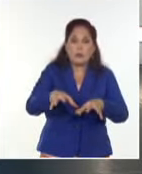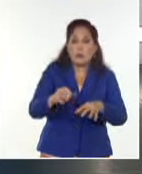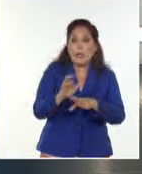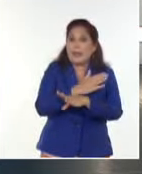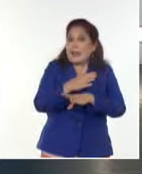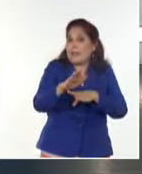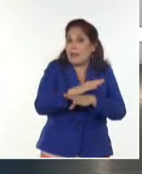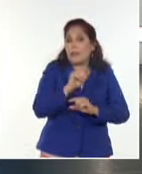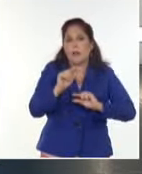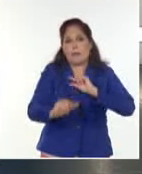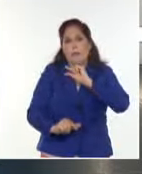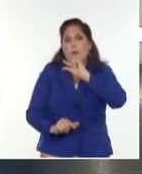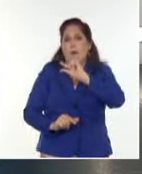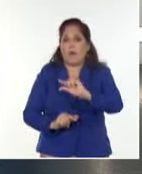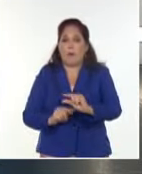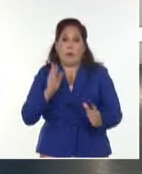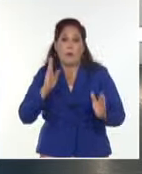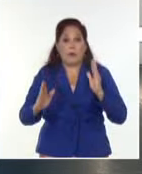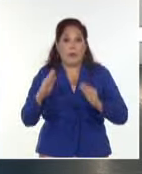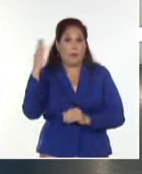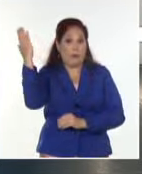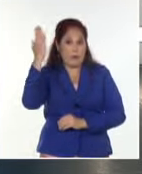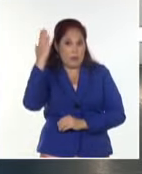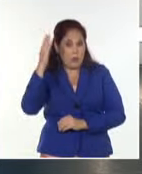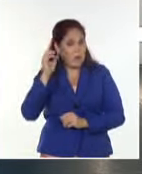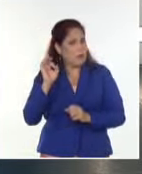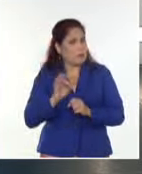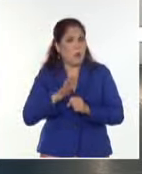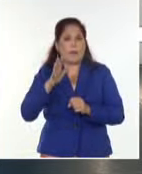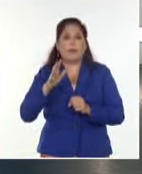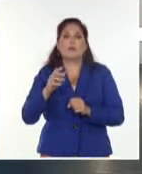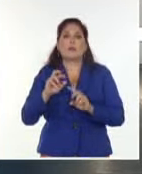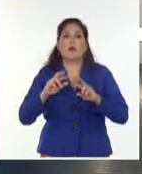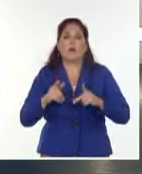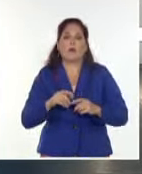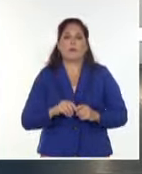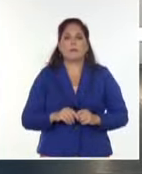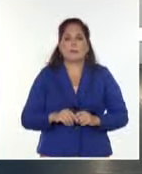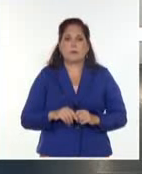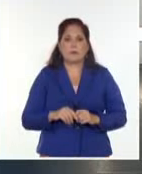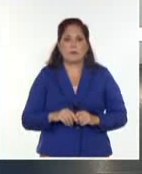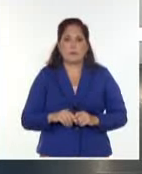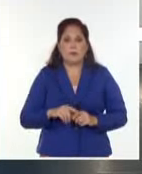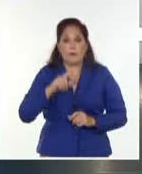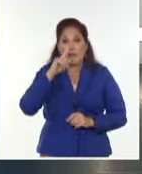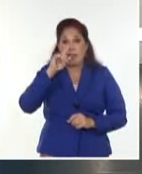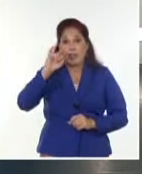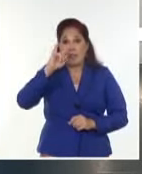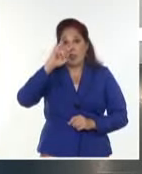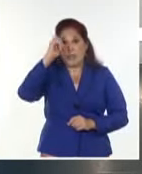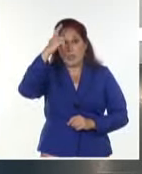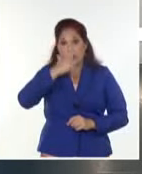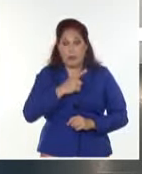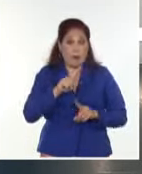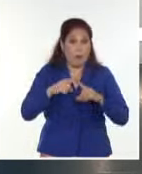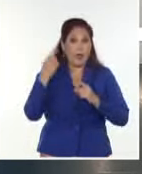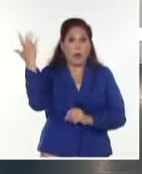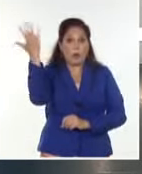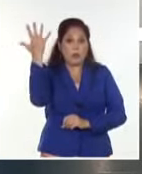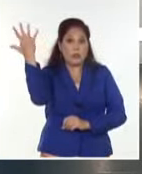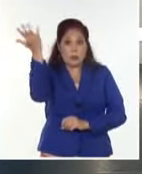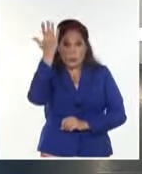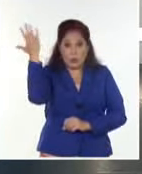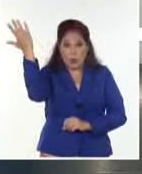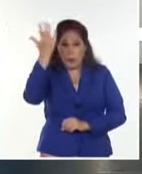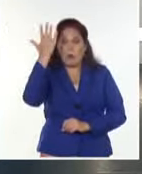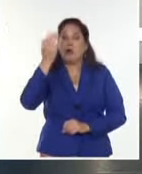a mediados de la temporada ciclónica debe desarrollarse un evento La Niña. ¿Qué significa esto? Que las condiciones atmosféricas van a ser